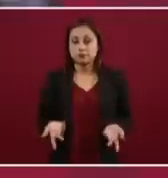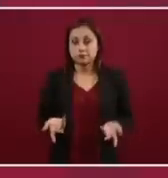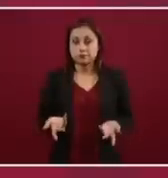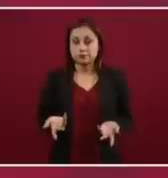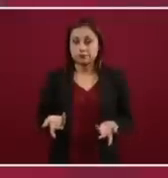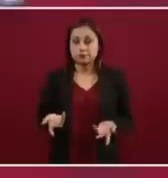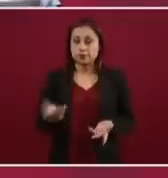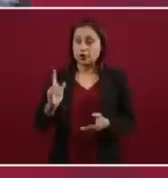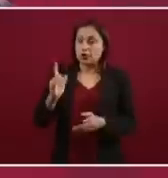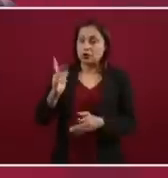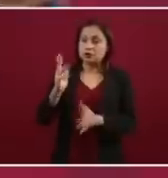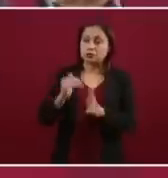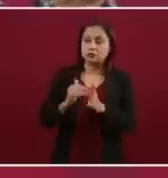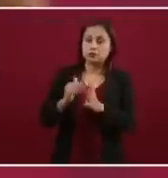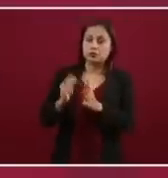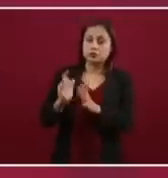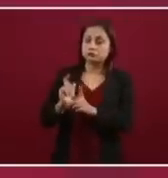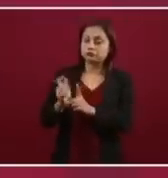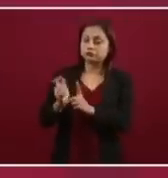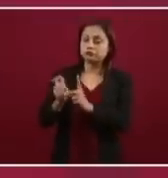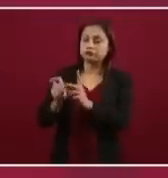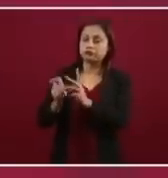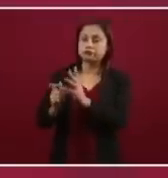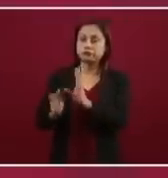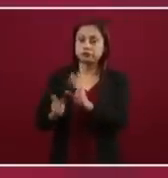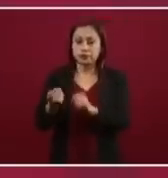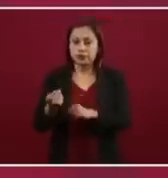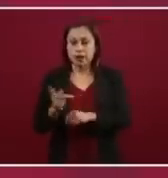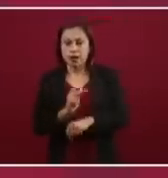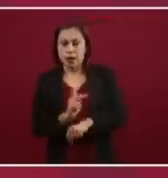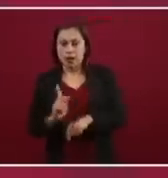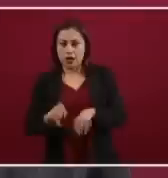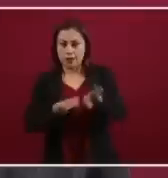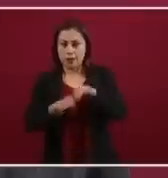constante, no es empleo temporal.